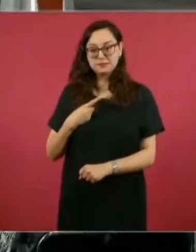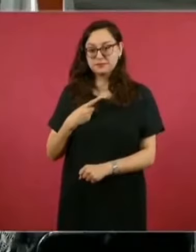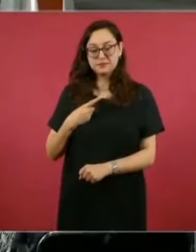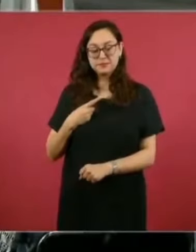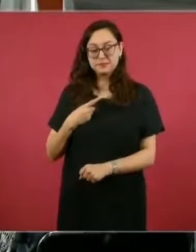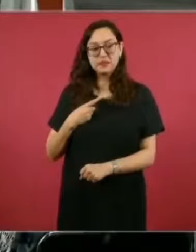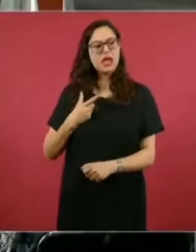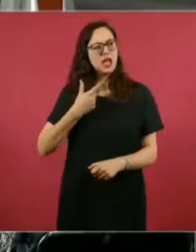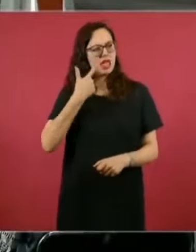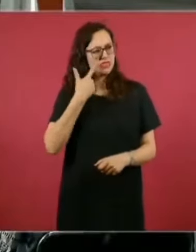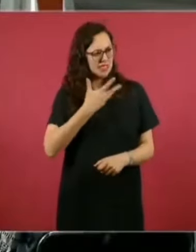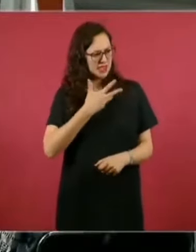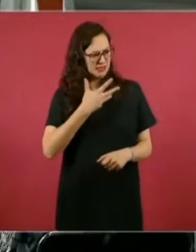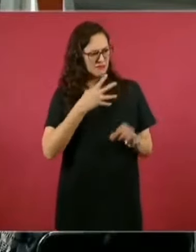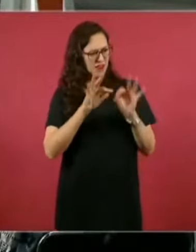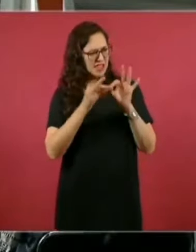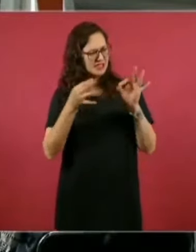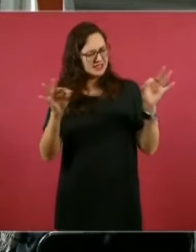A ver si está.